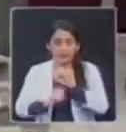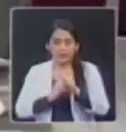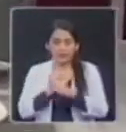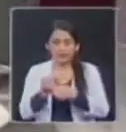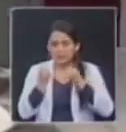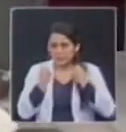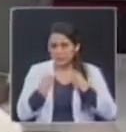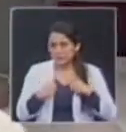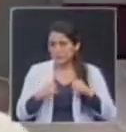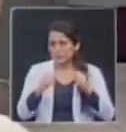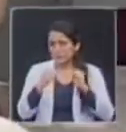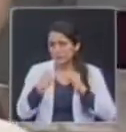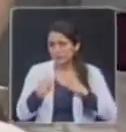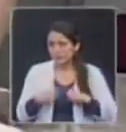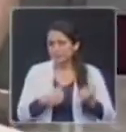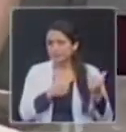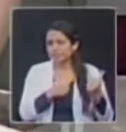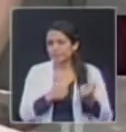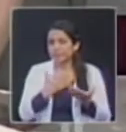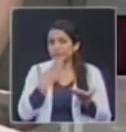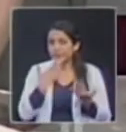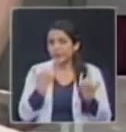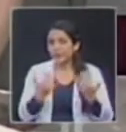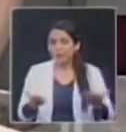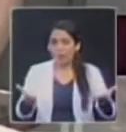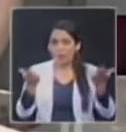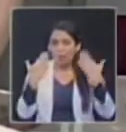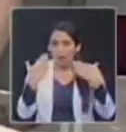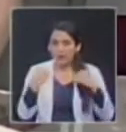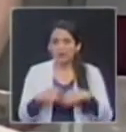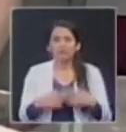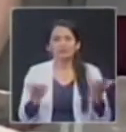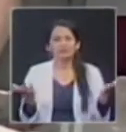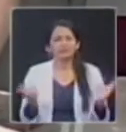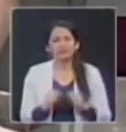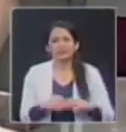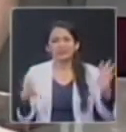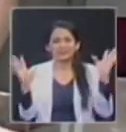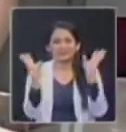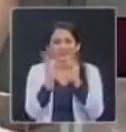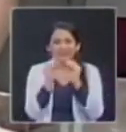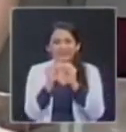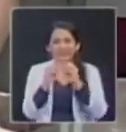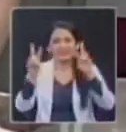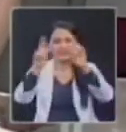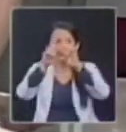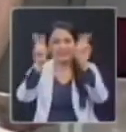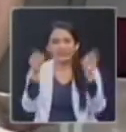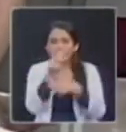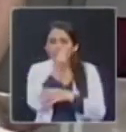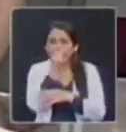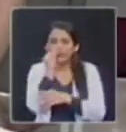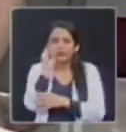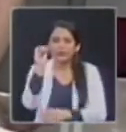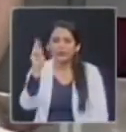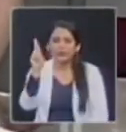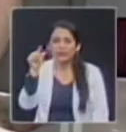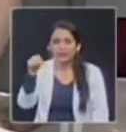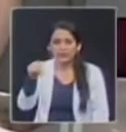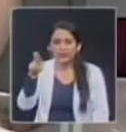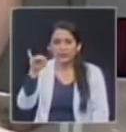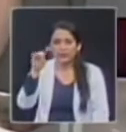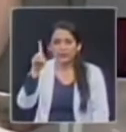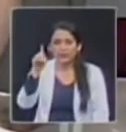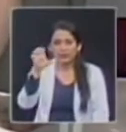Convenciones Simón Bolívar de Guayaquil la Conferencia Mundial de Orquídeas. Es un evento que se realiza cada 3 años y por tercera ocasión se elige